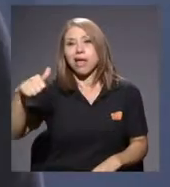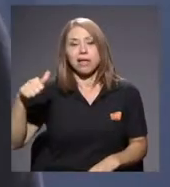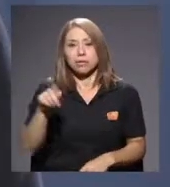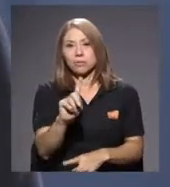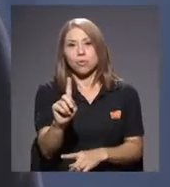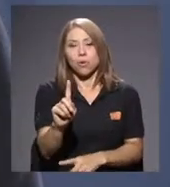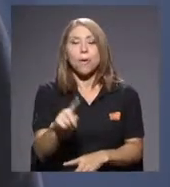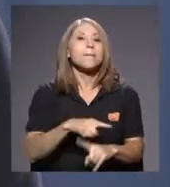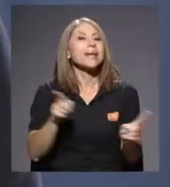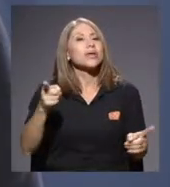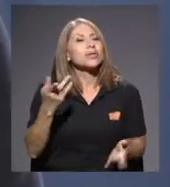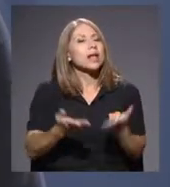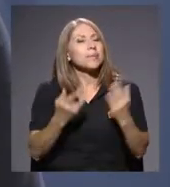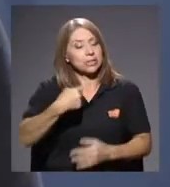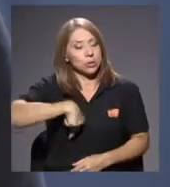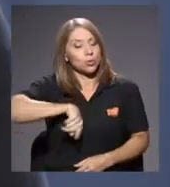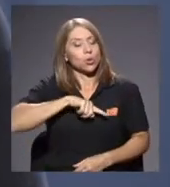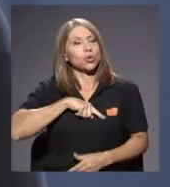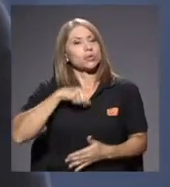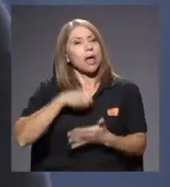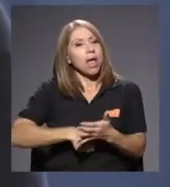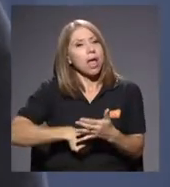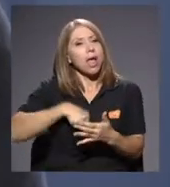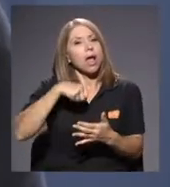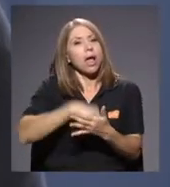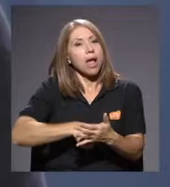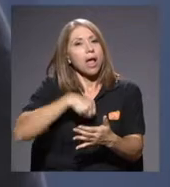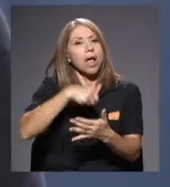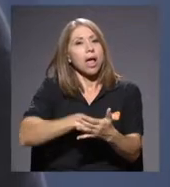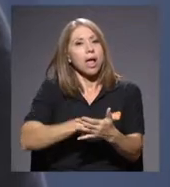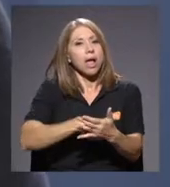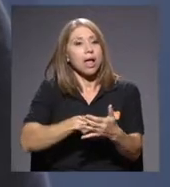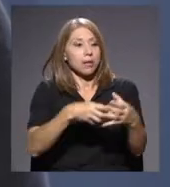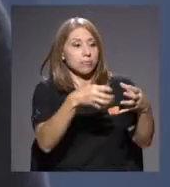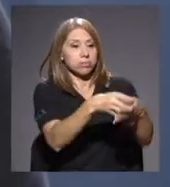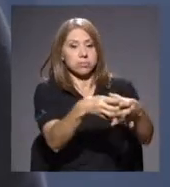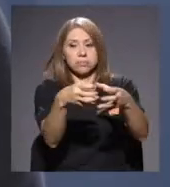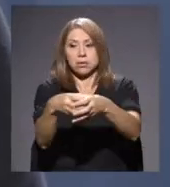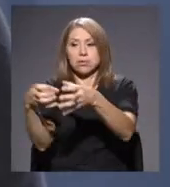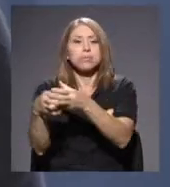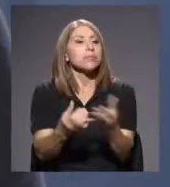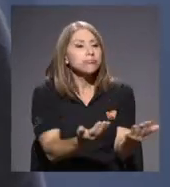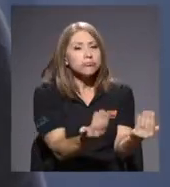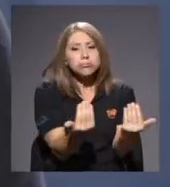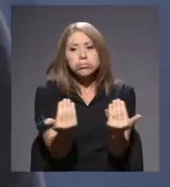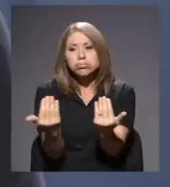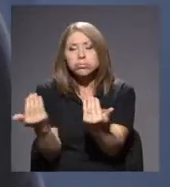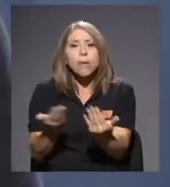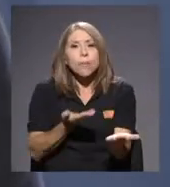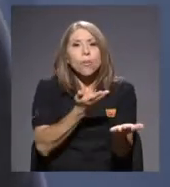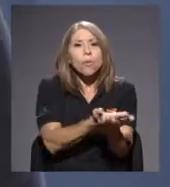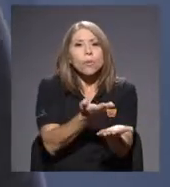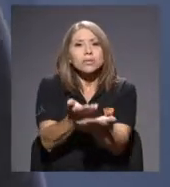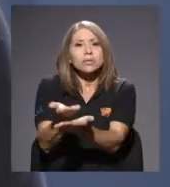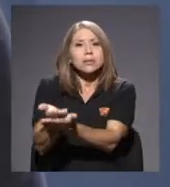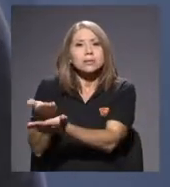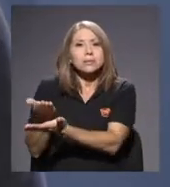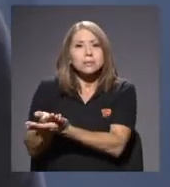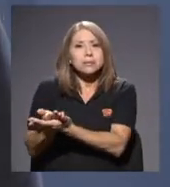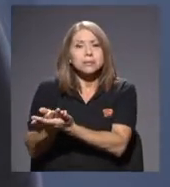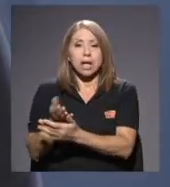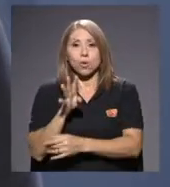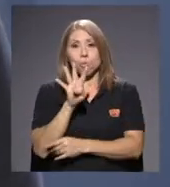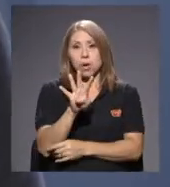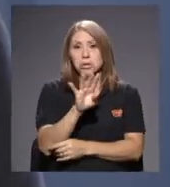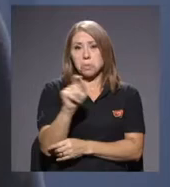pero fuimos insistentes en solicitar propuestas de cada una de las partes durante los 4 o 5 meses que estuvimos